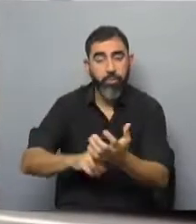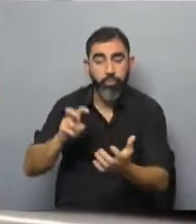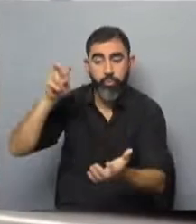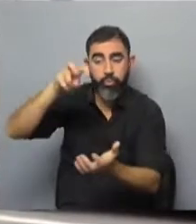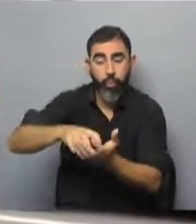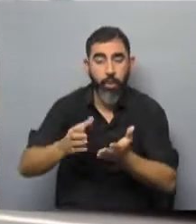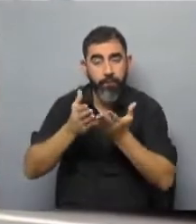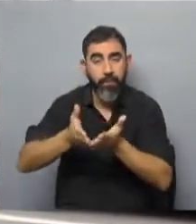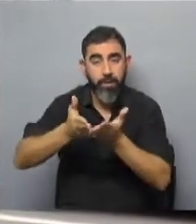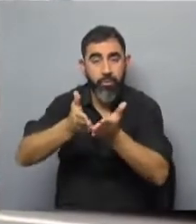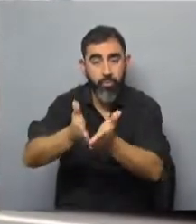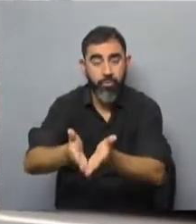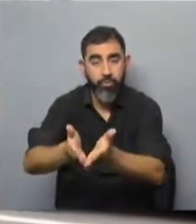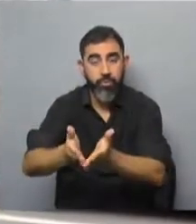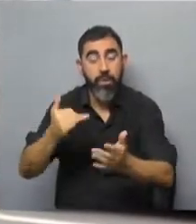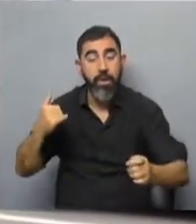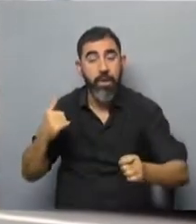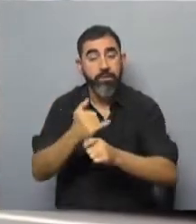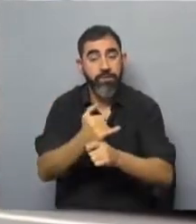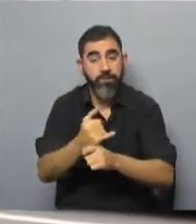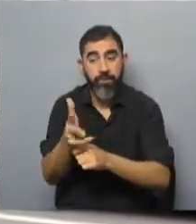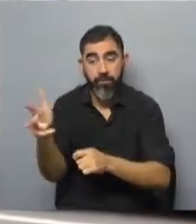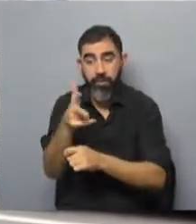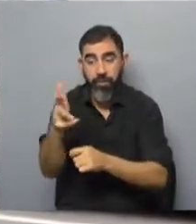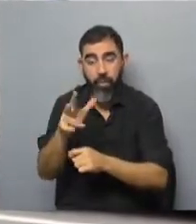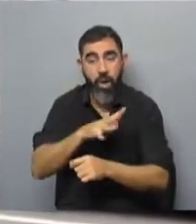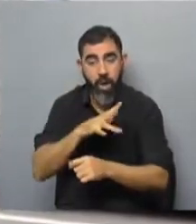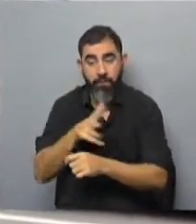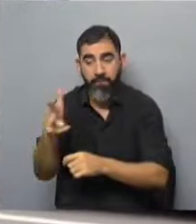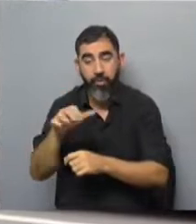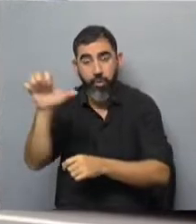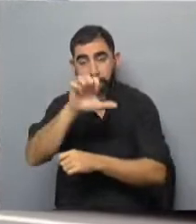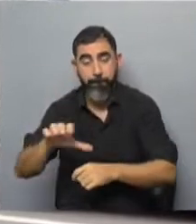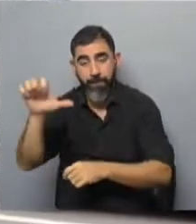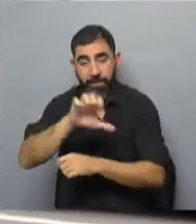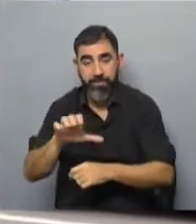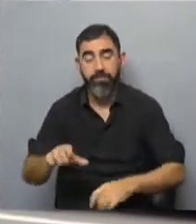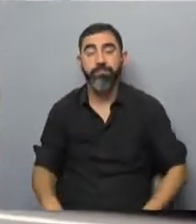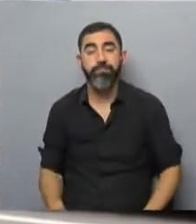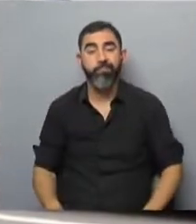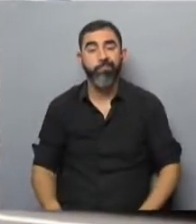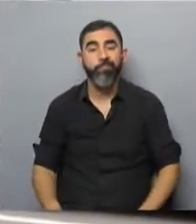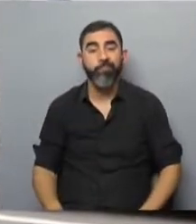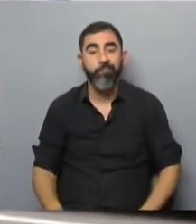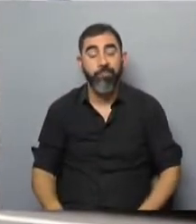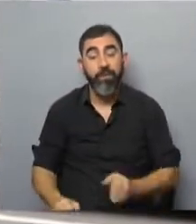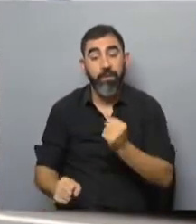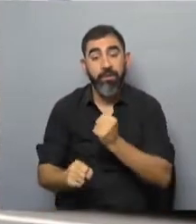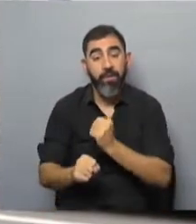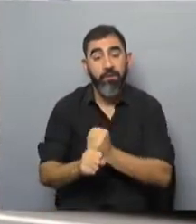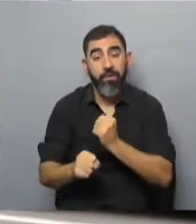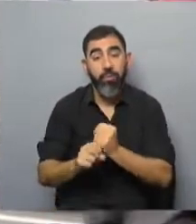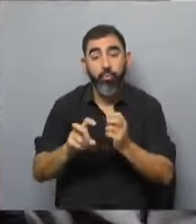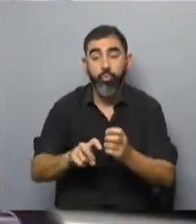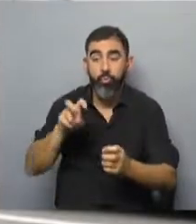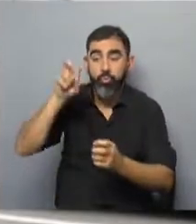barco. El accidente quedó grabado por las mismas cámaras de la empresa, en donde el trabajador tuvo que abordar